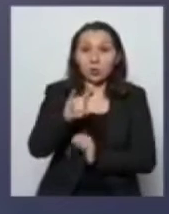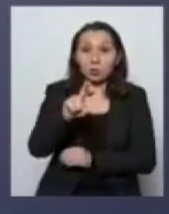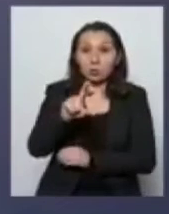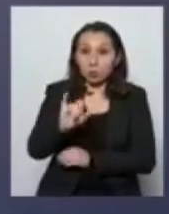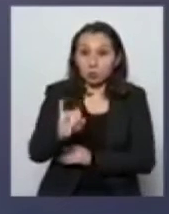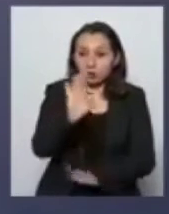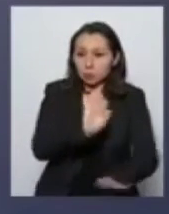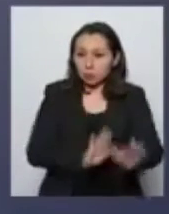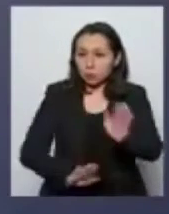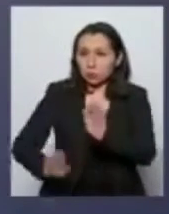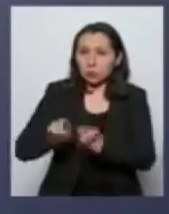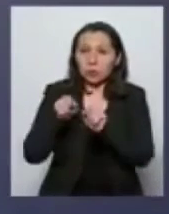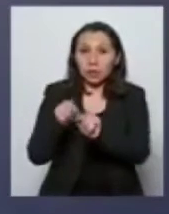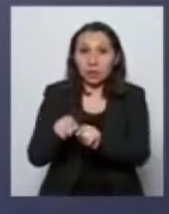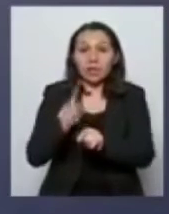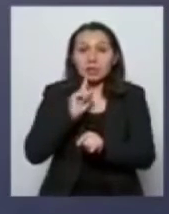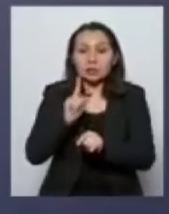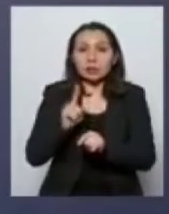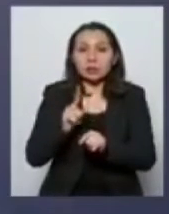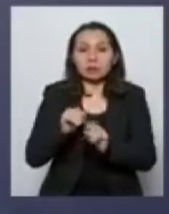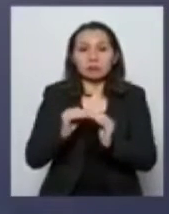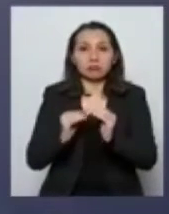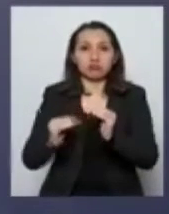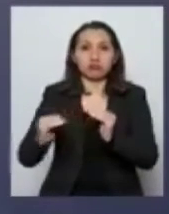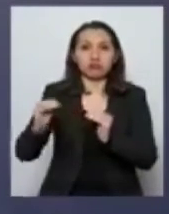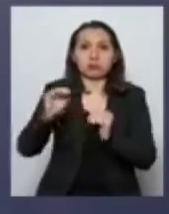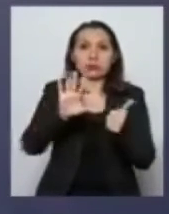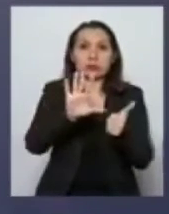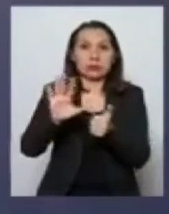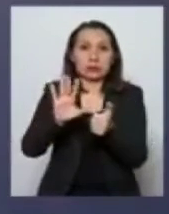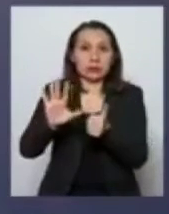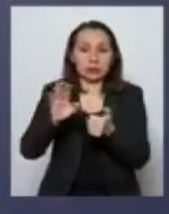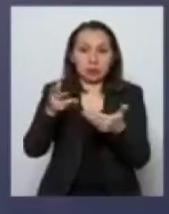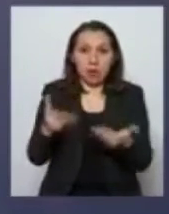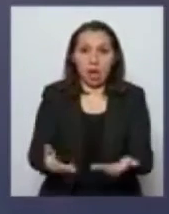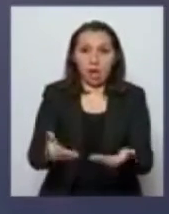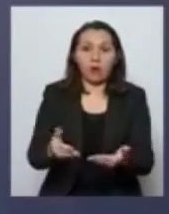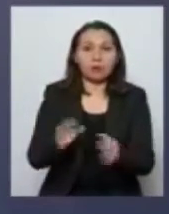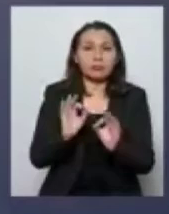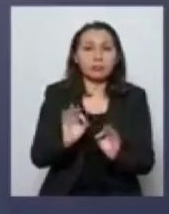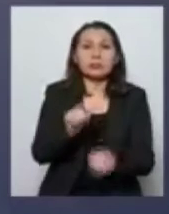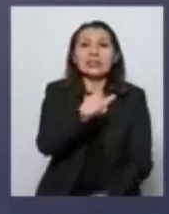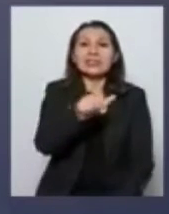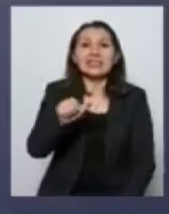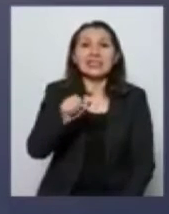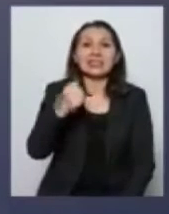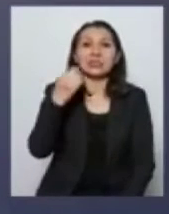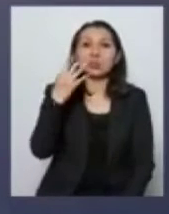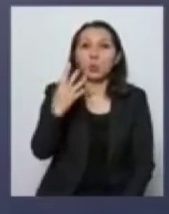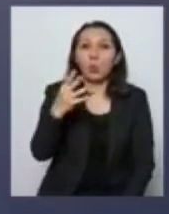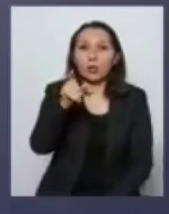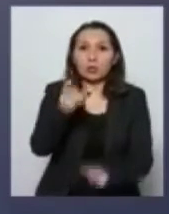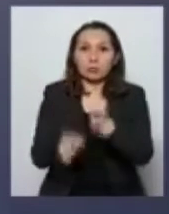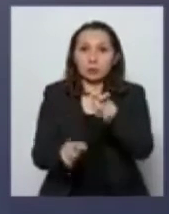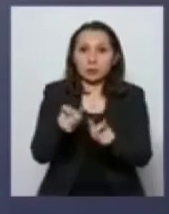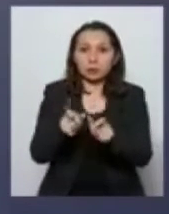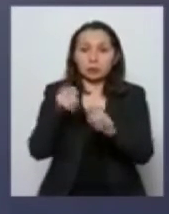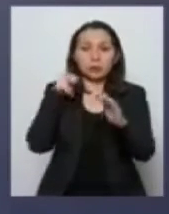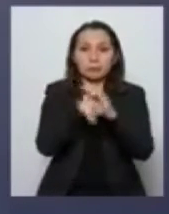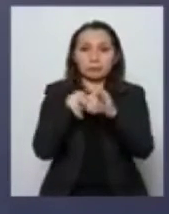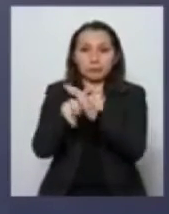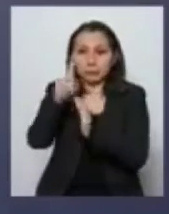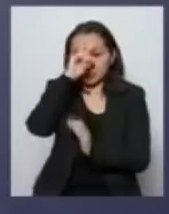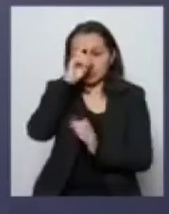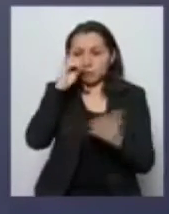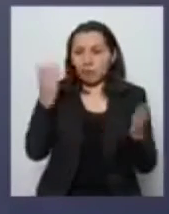nuestras unidades de cuidados intensivos, hemos superado ya los 600, específicamente son 604 pacientes, y estos